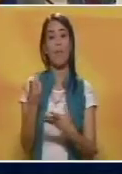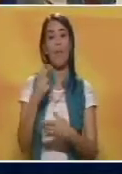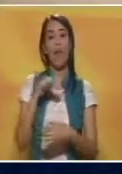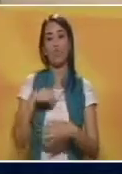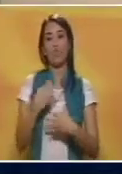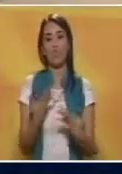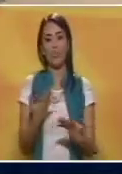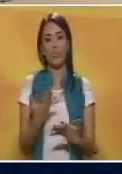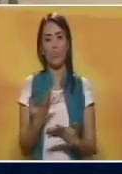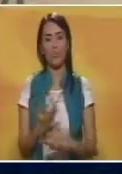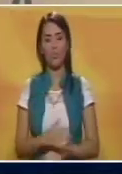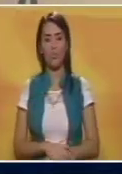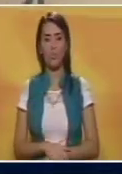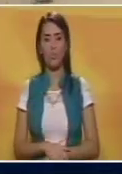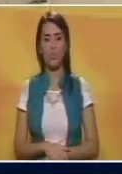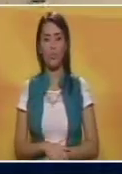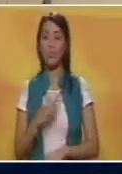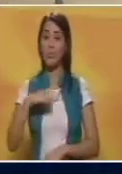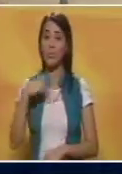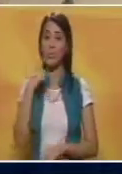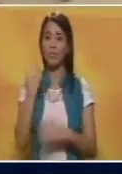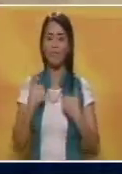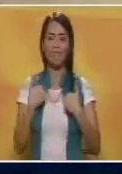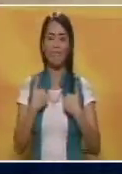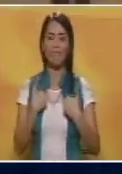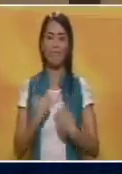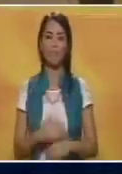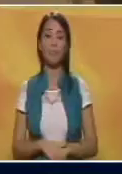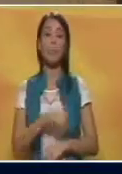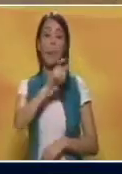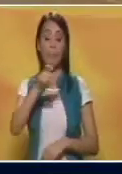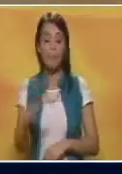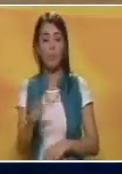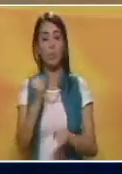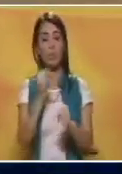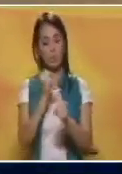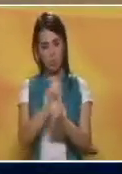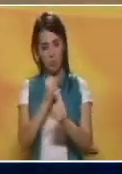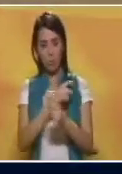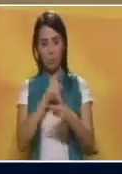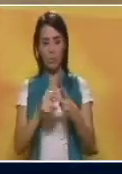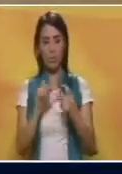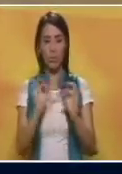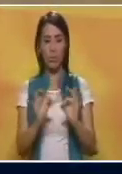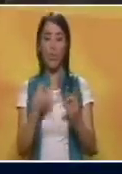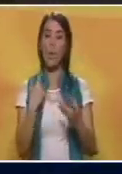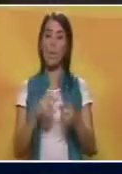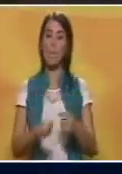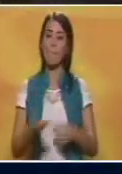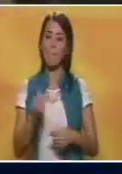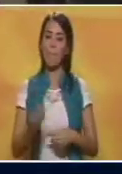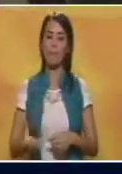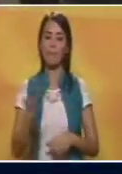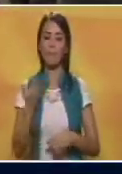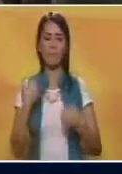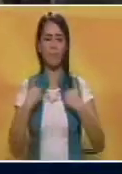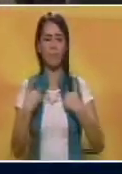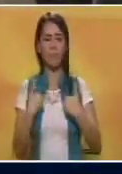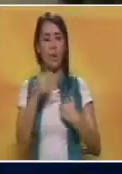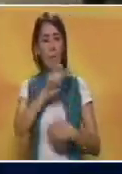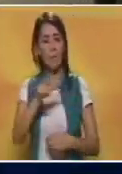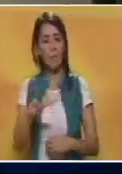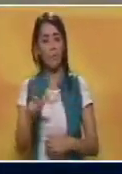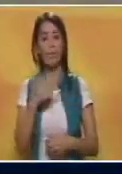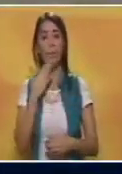usuarios tanto transportistas como ciudadanos coincidieron que debido al alza de los precios de repuesto el más afectado es el usuario